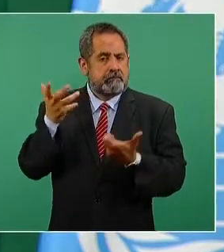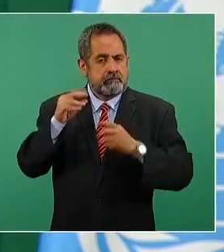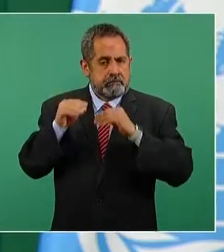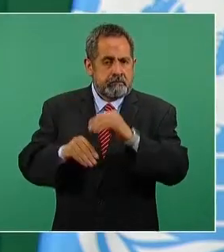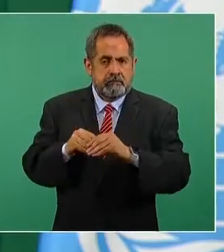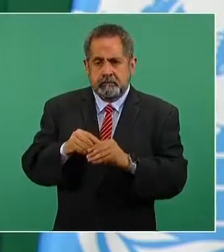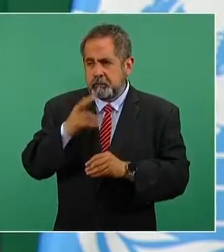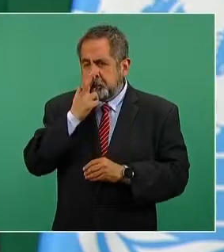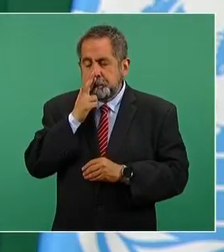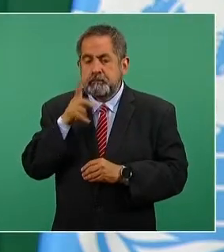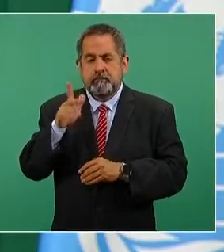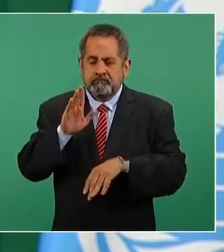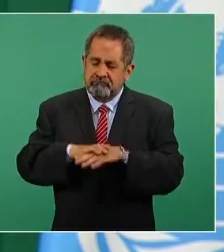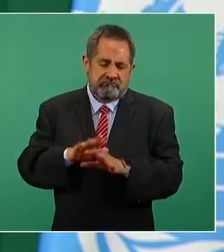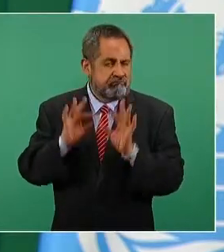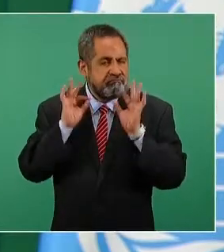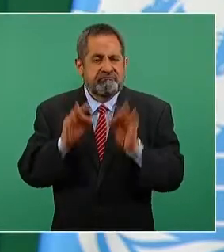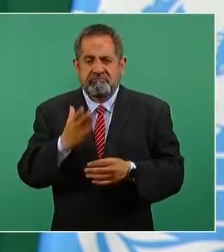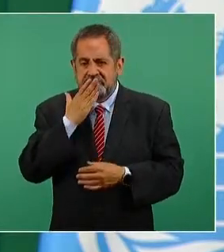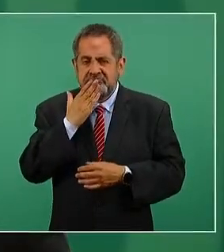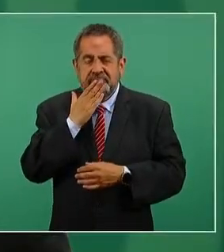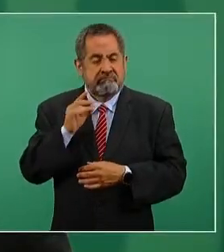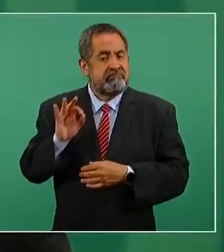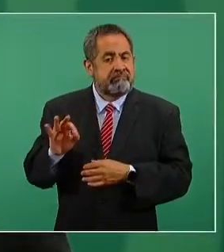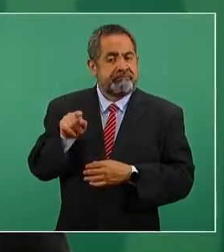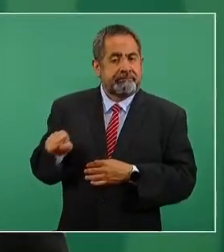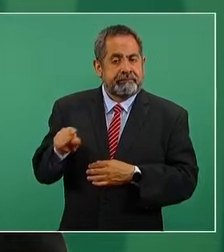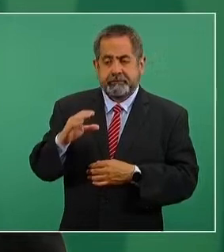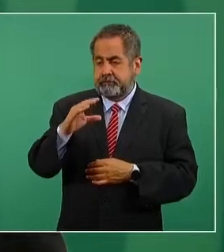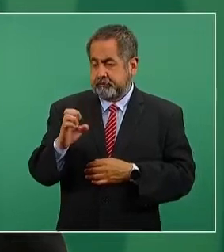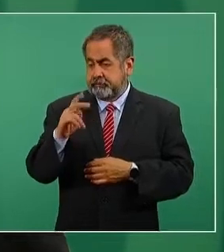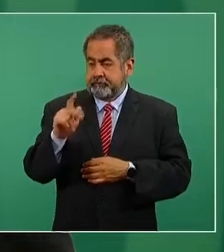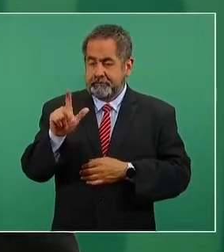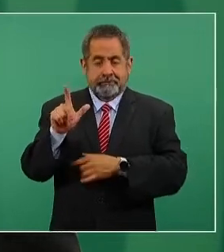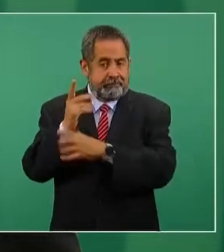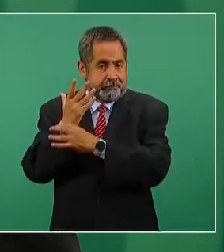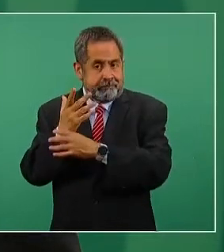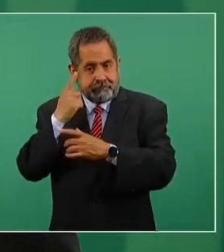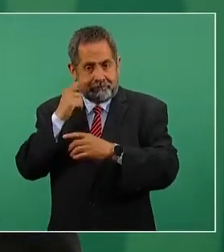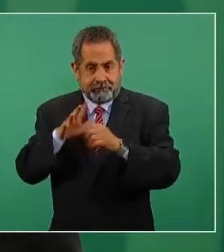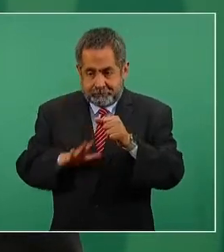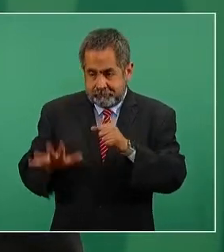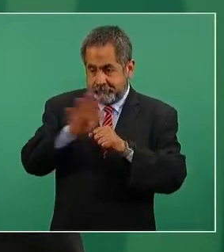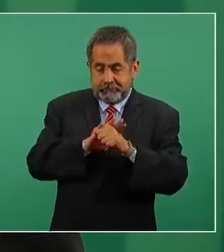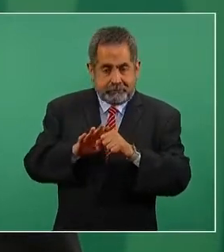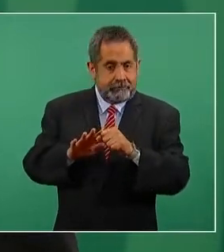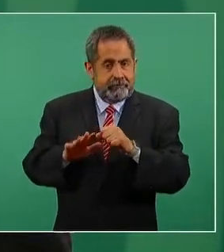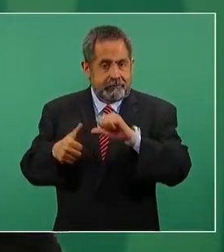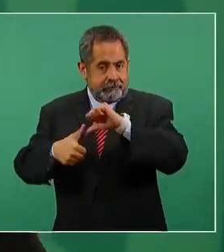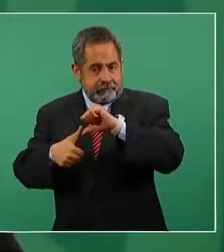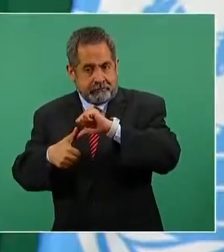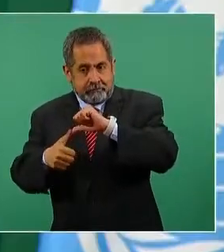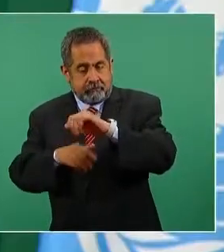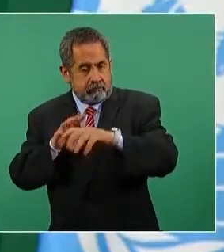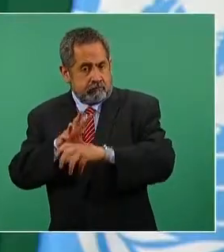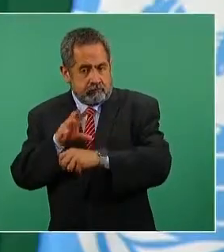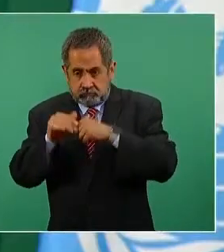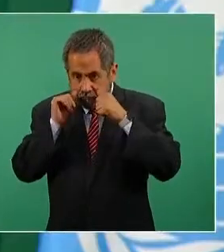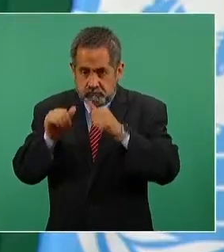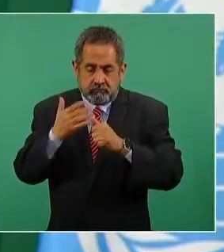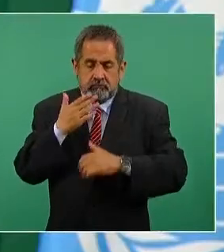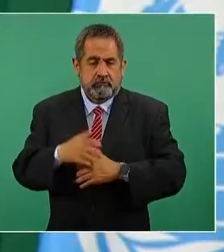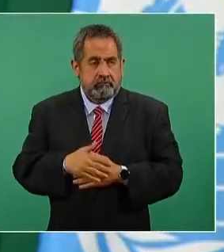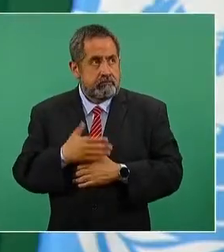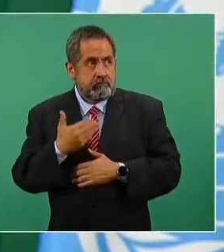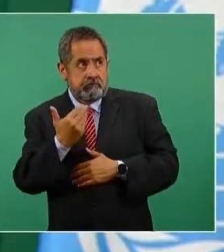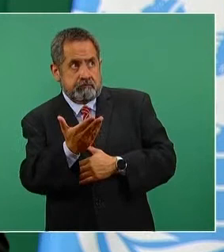o más efectivo que se haya elaborado para toda la región. Entonces, se presentaron